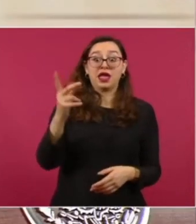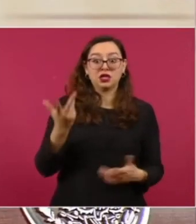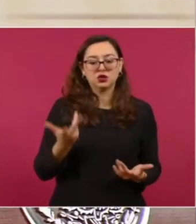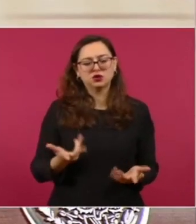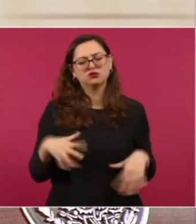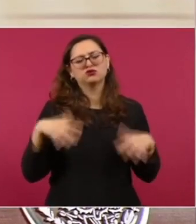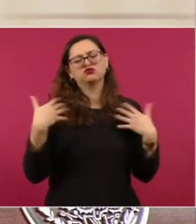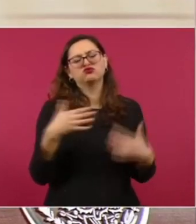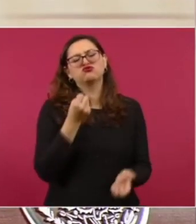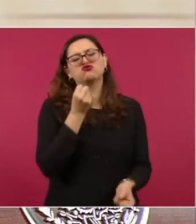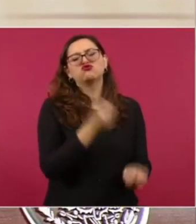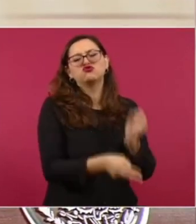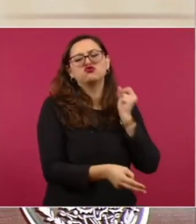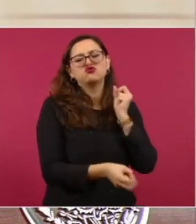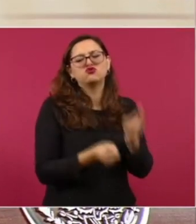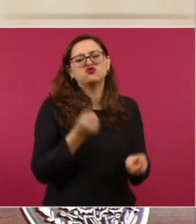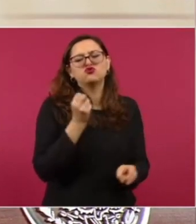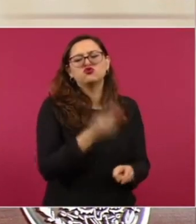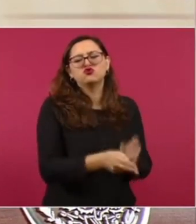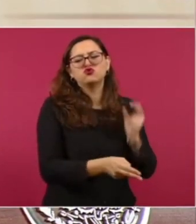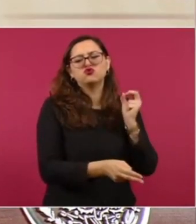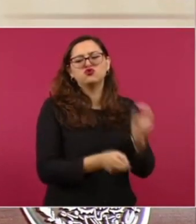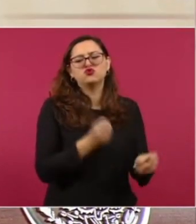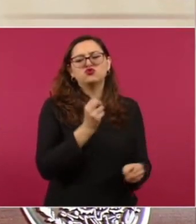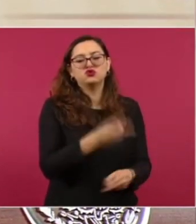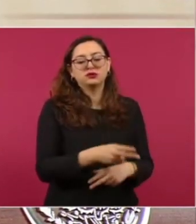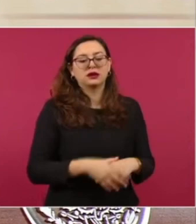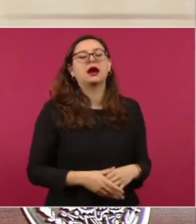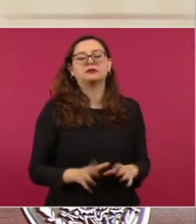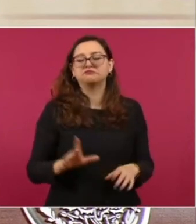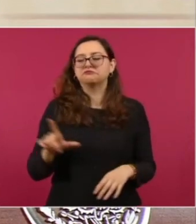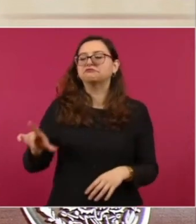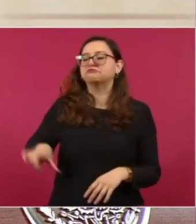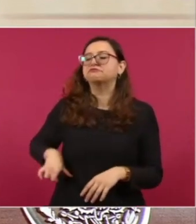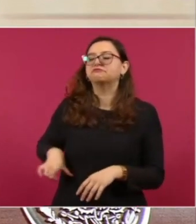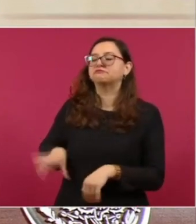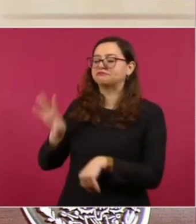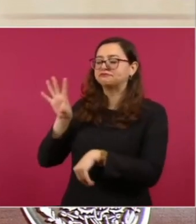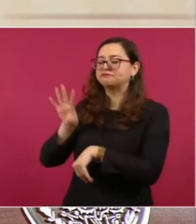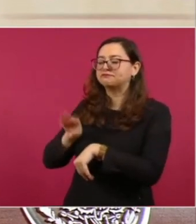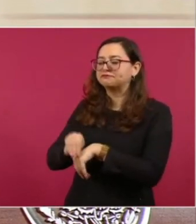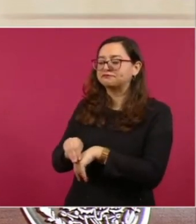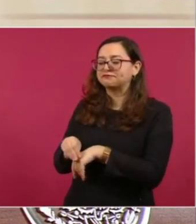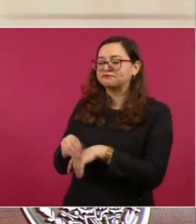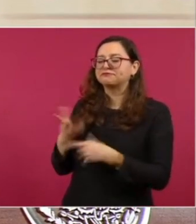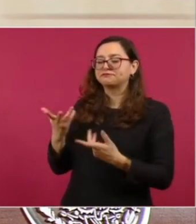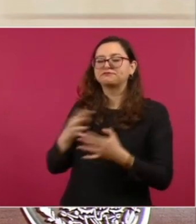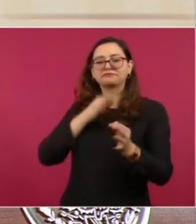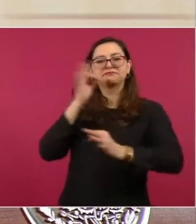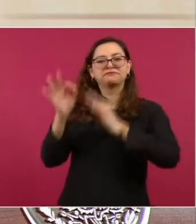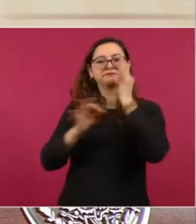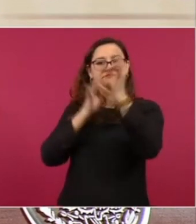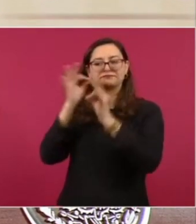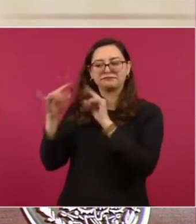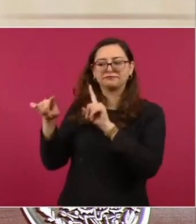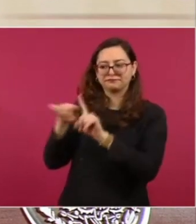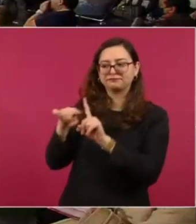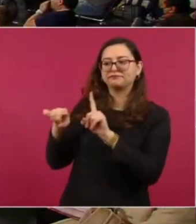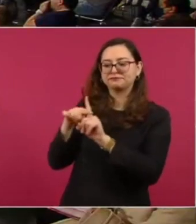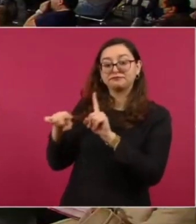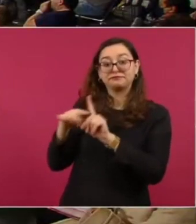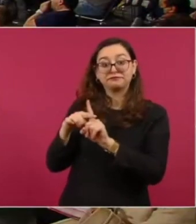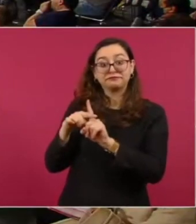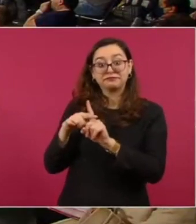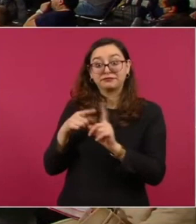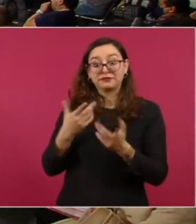activen la campanita de notificaciones y que nos regalen un like para que le lleguemos a más personas con este video pues vamos